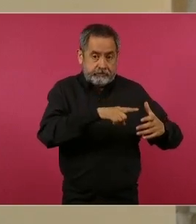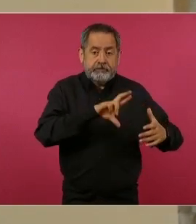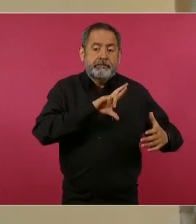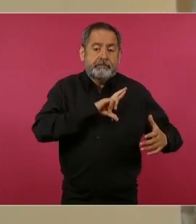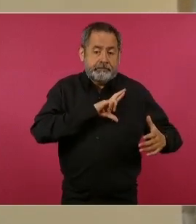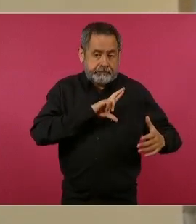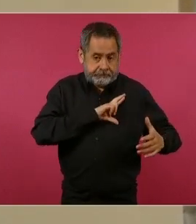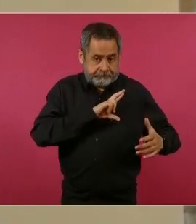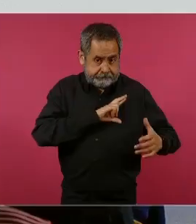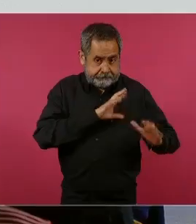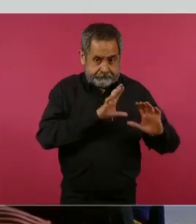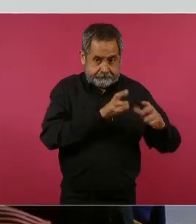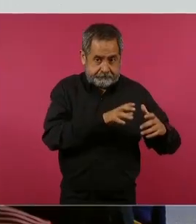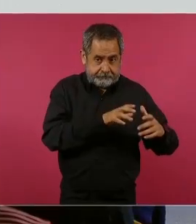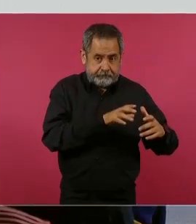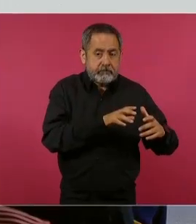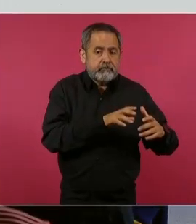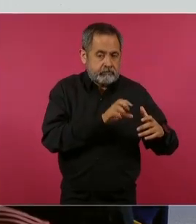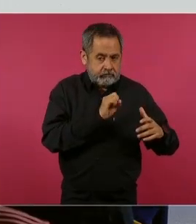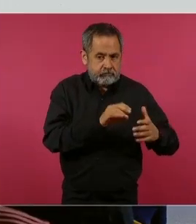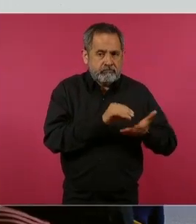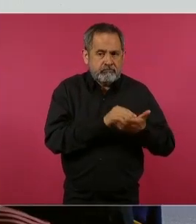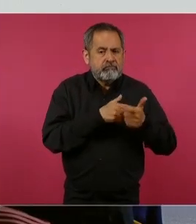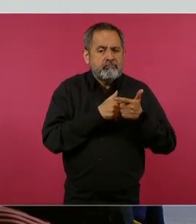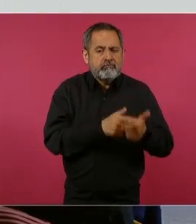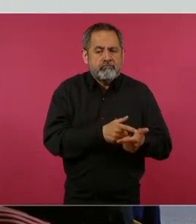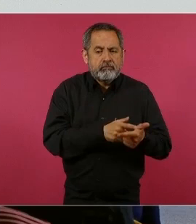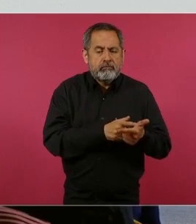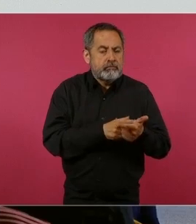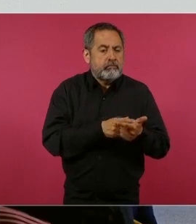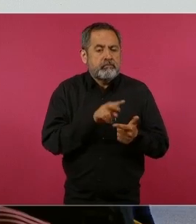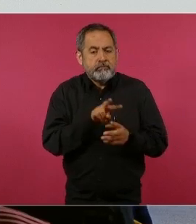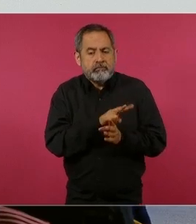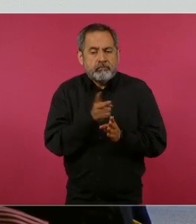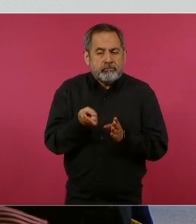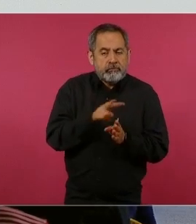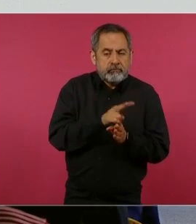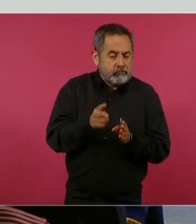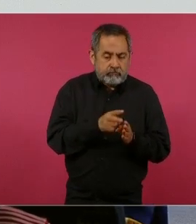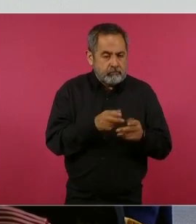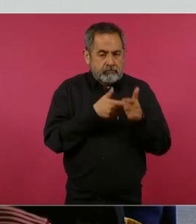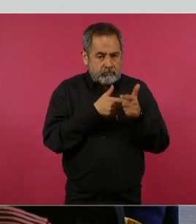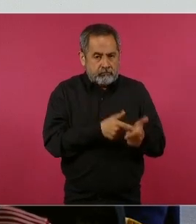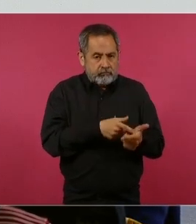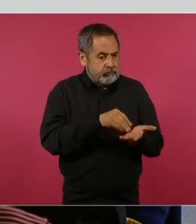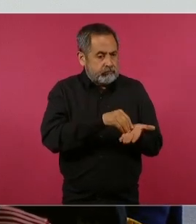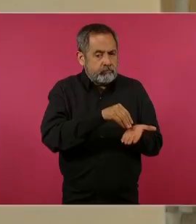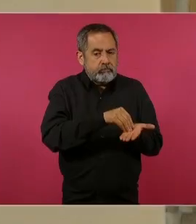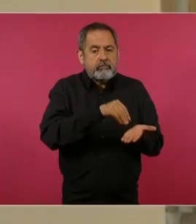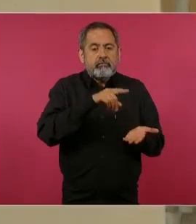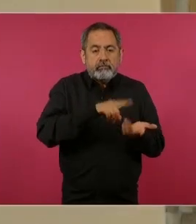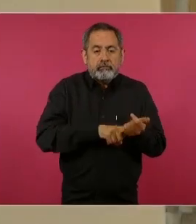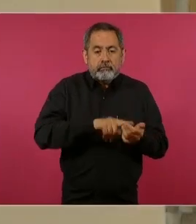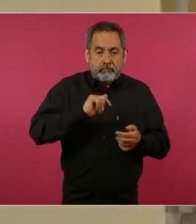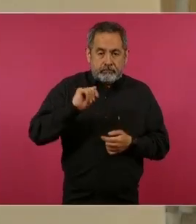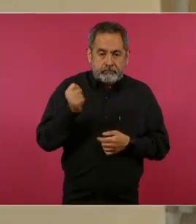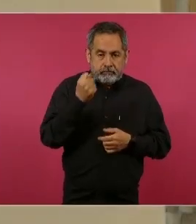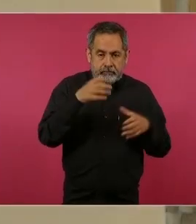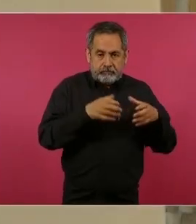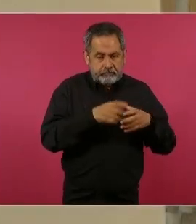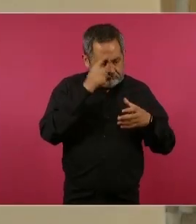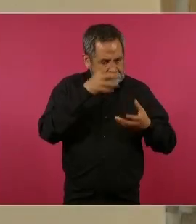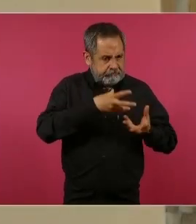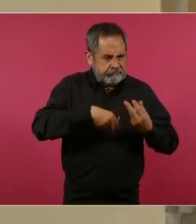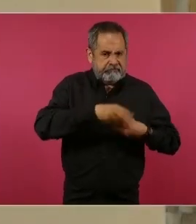centrales privadas, que sí son firmes, es decir, no son aquellas renovables intermitentes, son las que tienen tecnología para